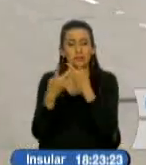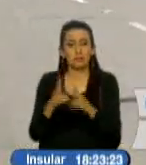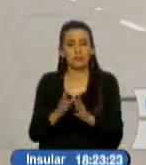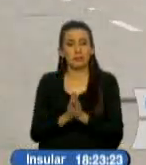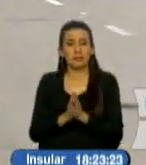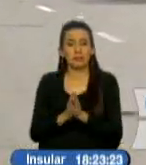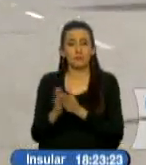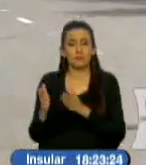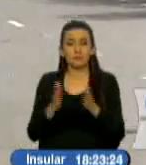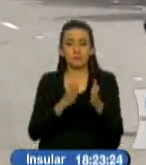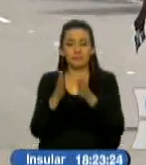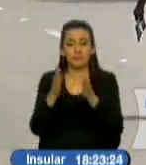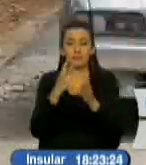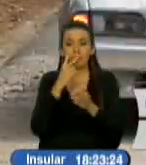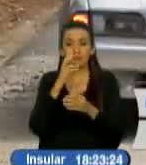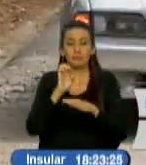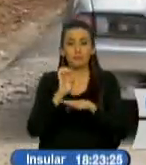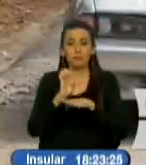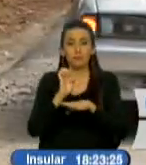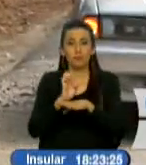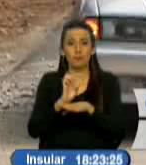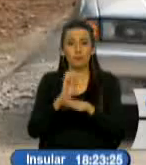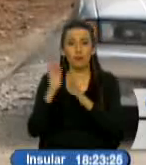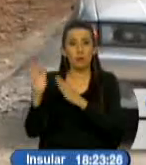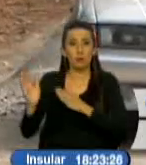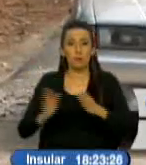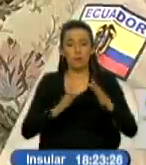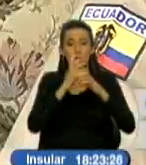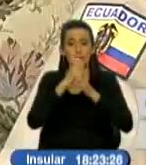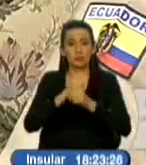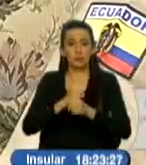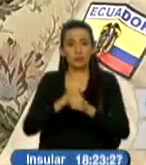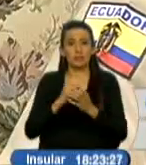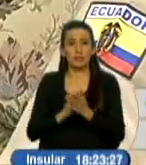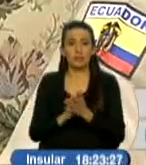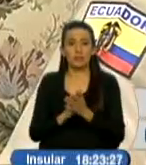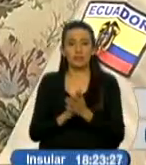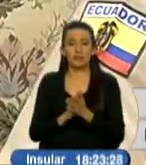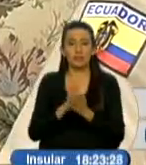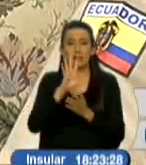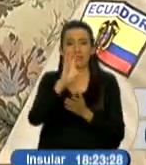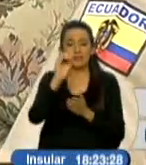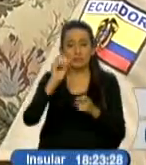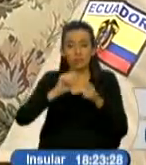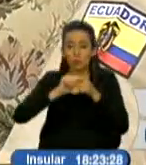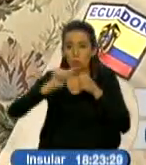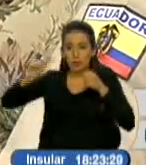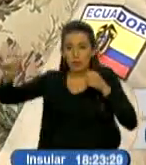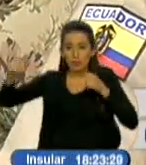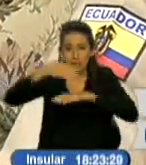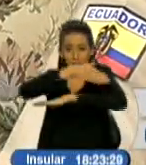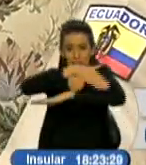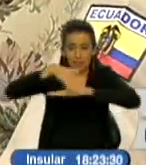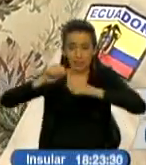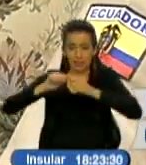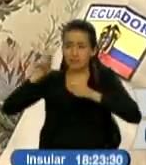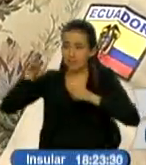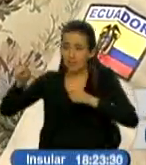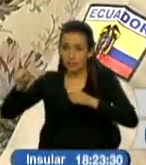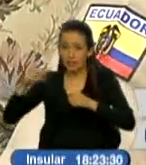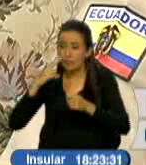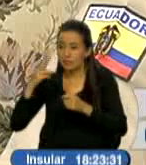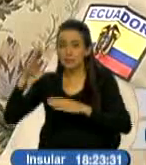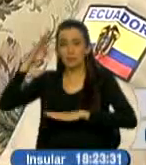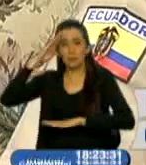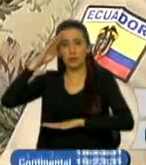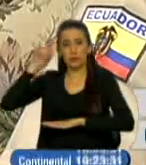las vías y carreteras del país se implementa un plan de seguridad vial. Cada 50 kilómetros existirá un patrullero y también